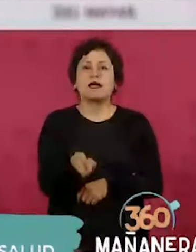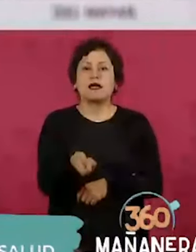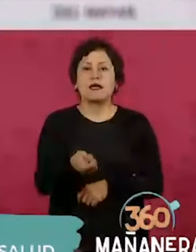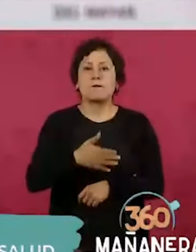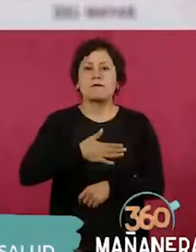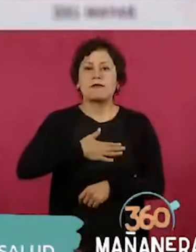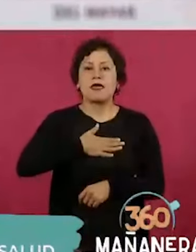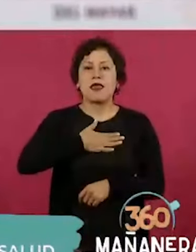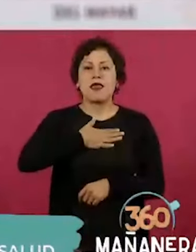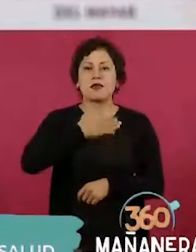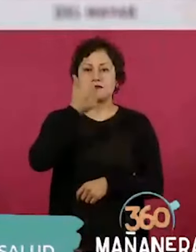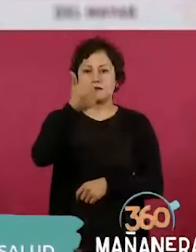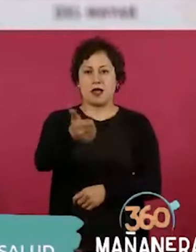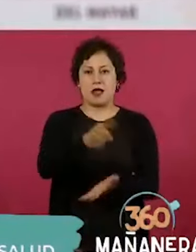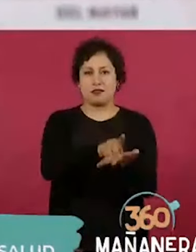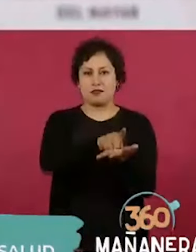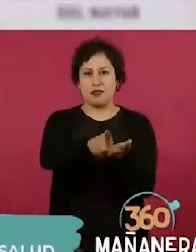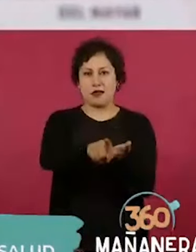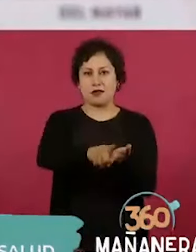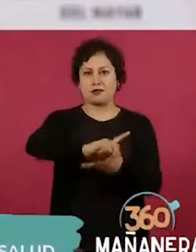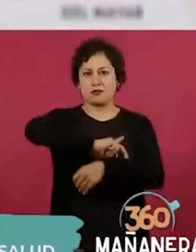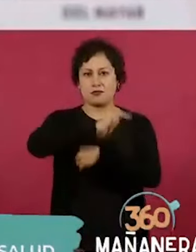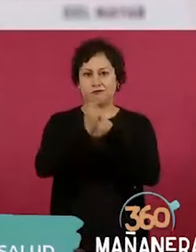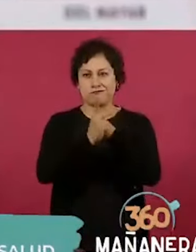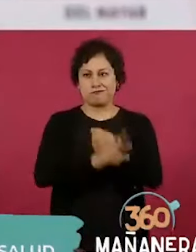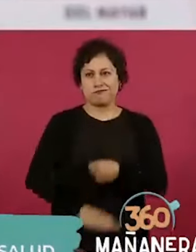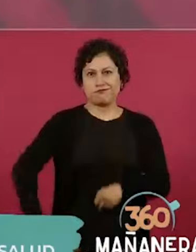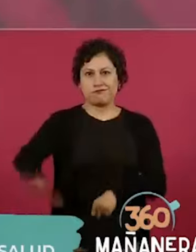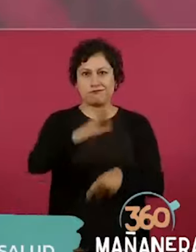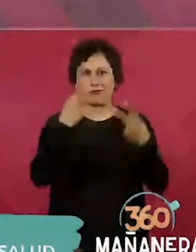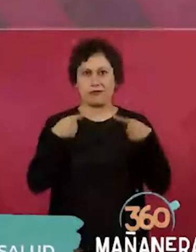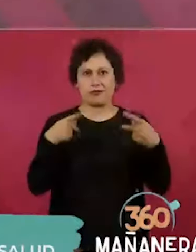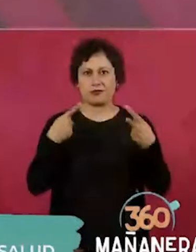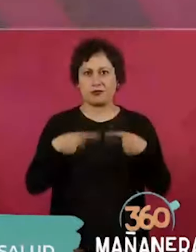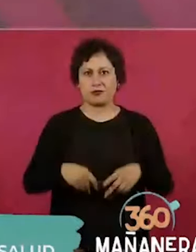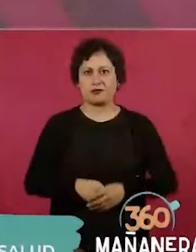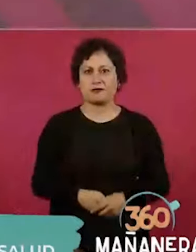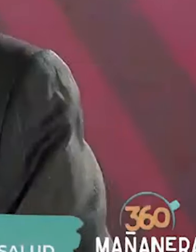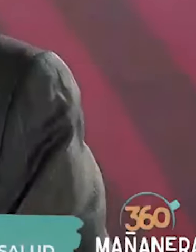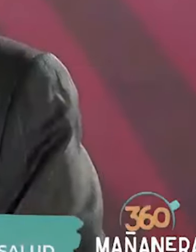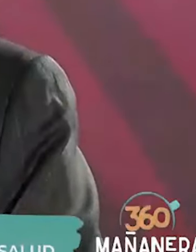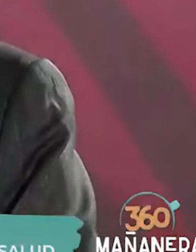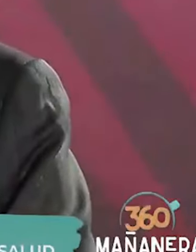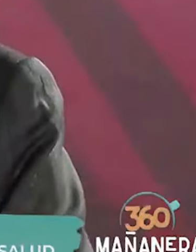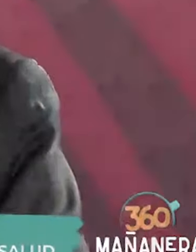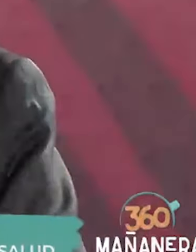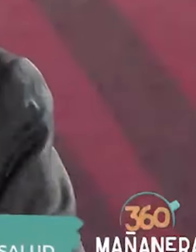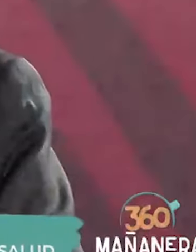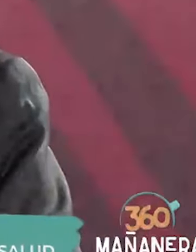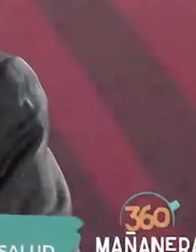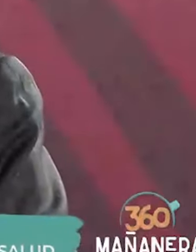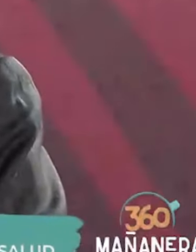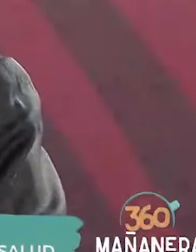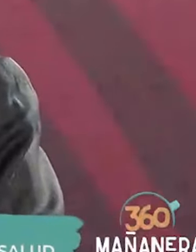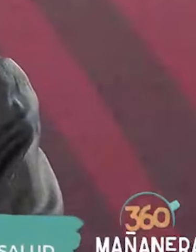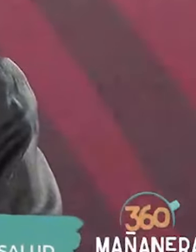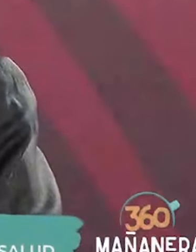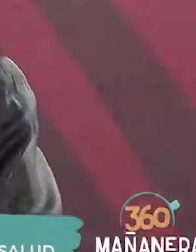bienestar del pueblo. Y la primer